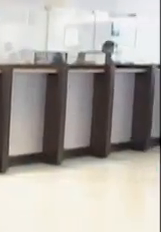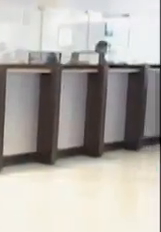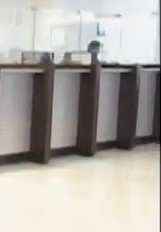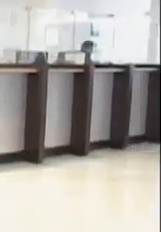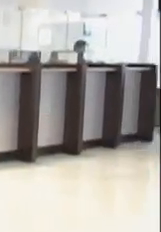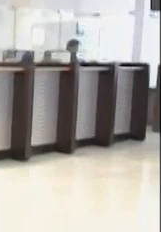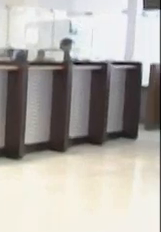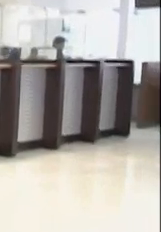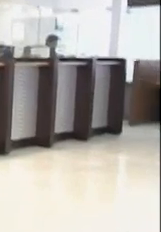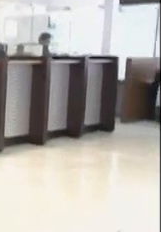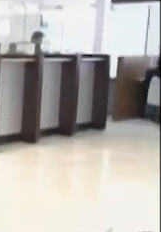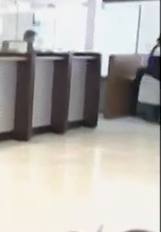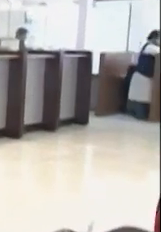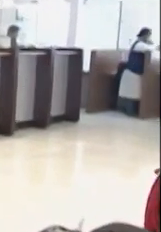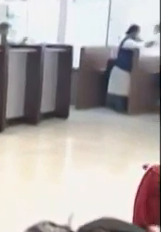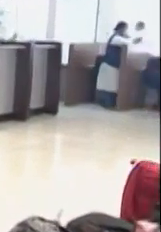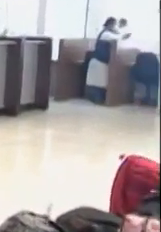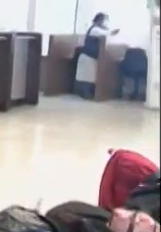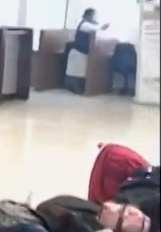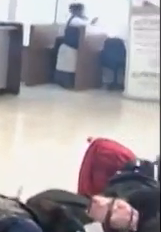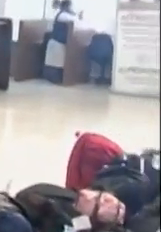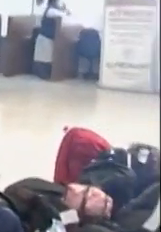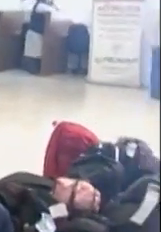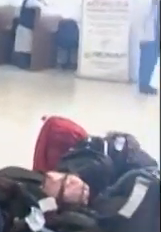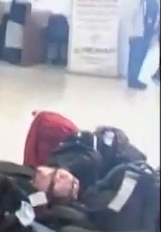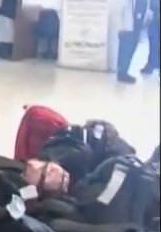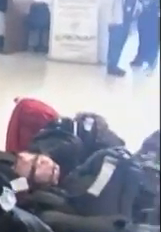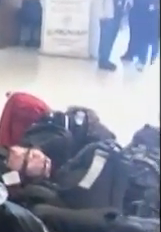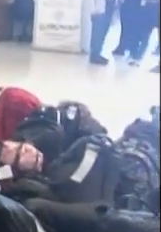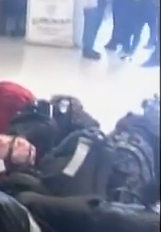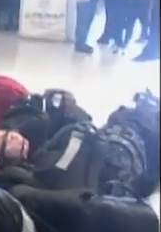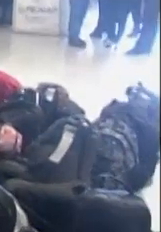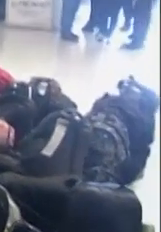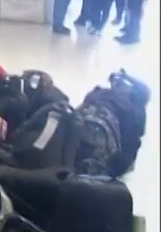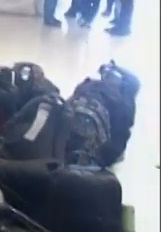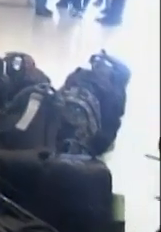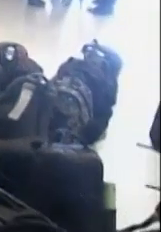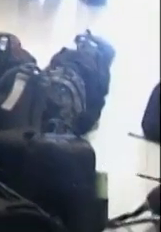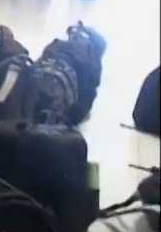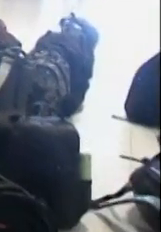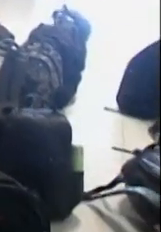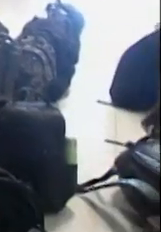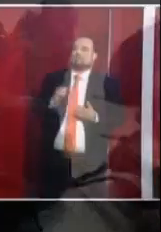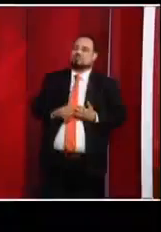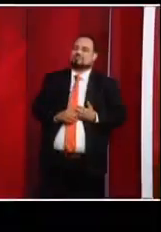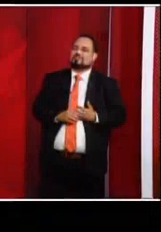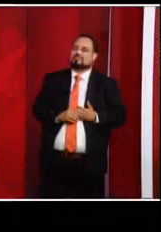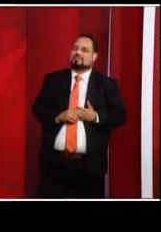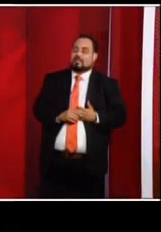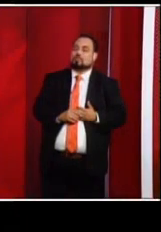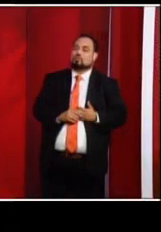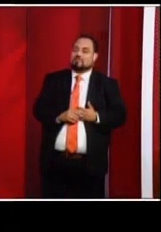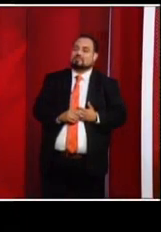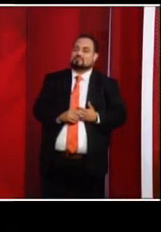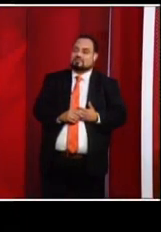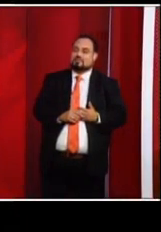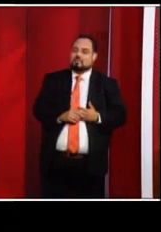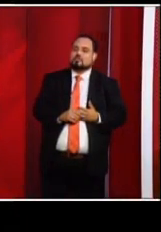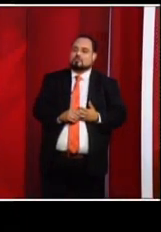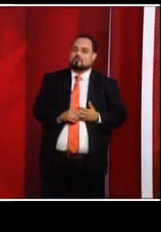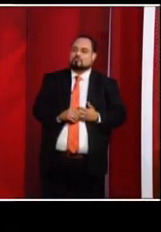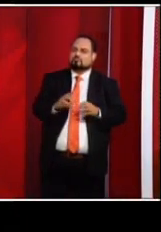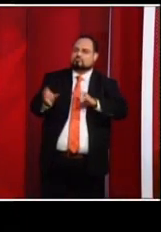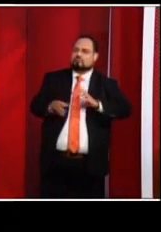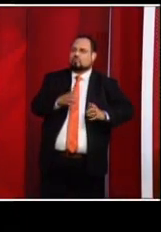en temas migratorios los tratantes de personas lo intente lo interpretan a su beneficio y se explican eso de una